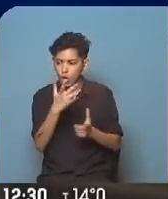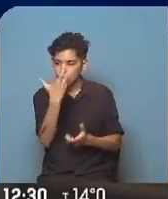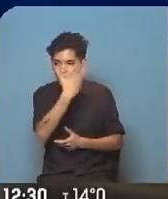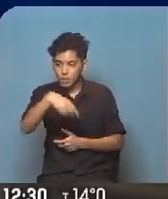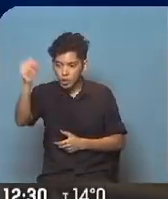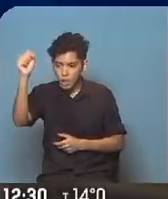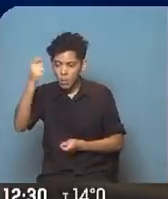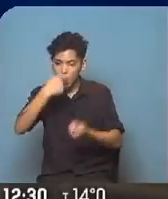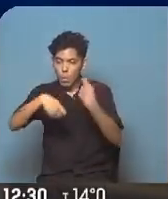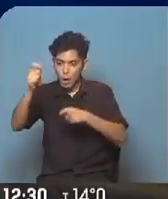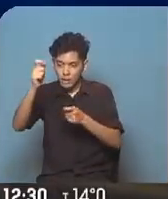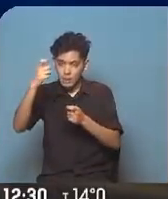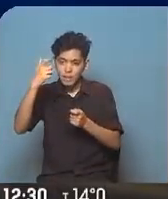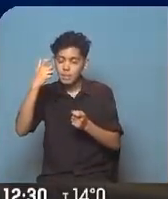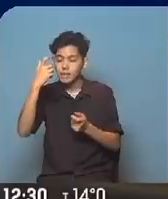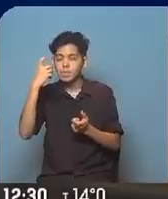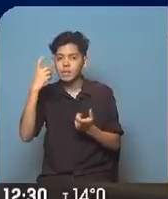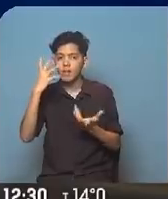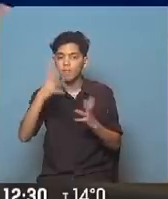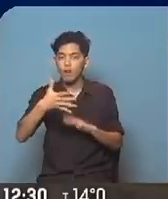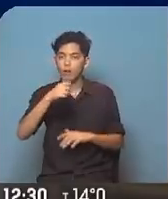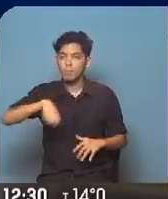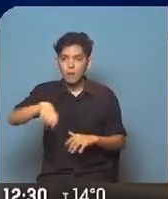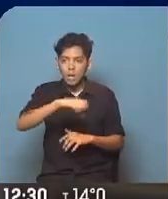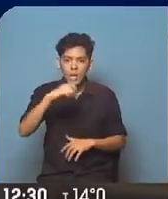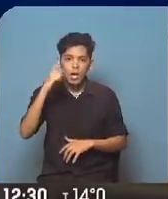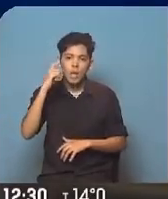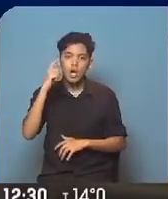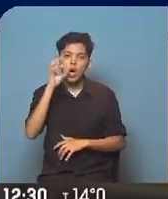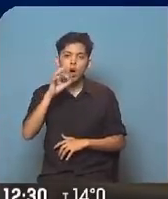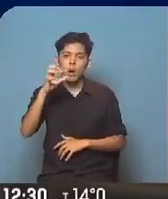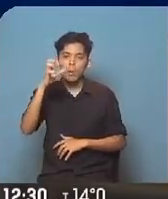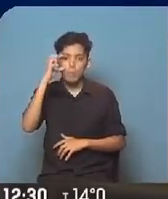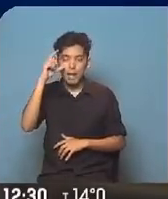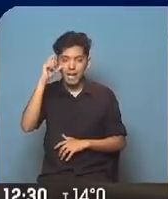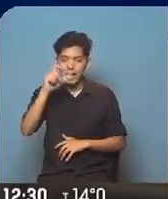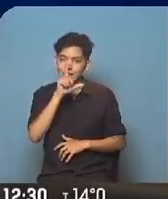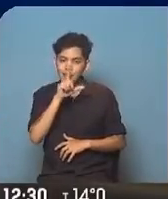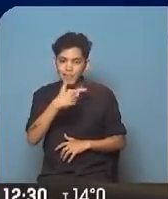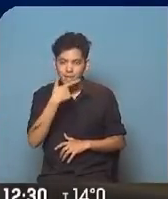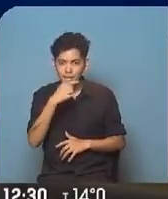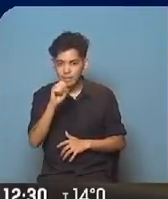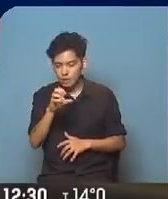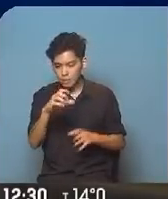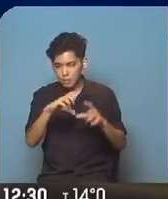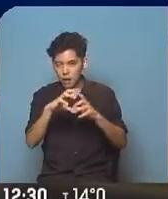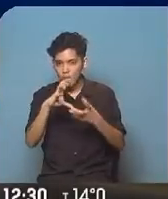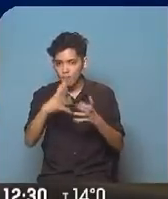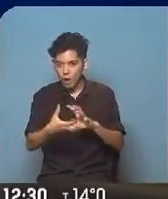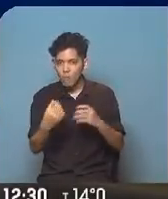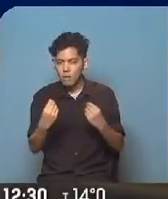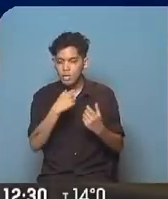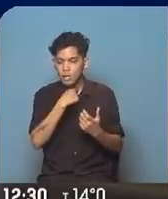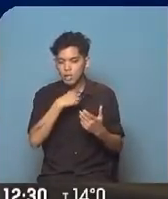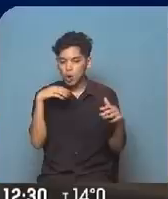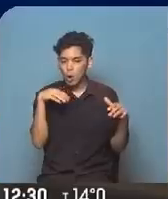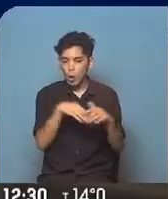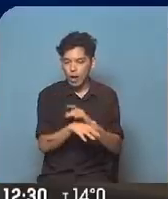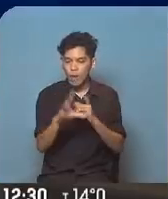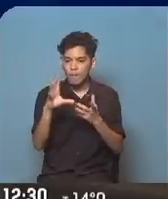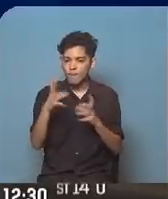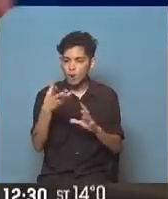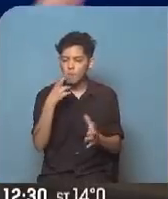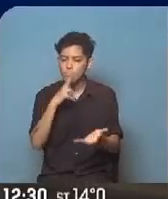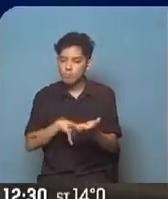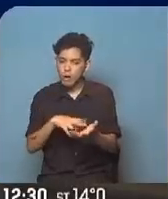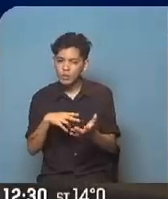que producimos se exporta procesada en forma de aceite a granel o en forma de pellets. Entonces decidió gravar esa parte de la soja,